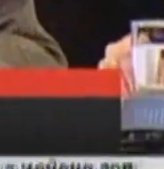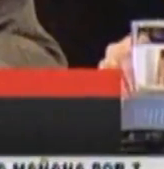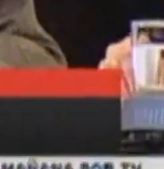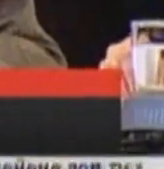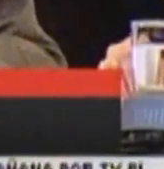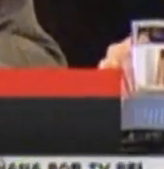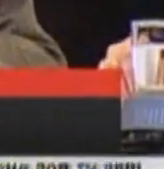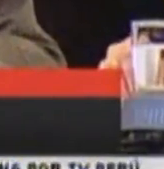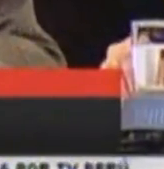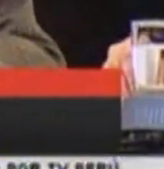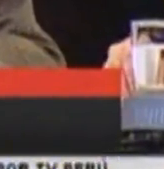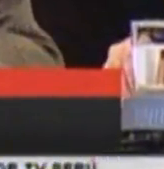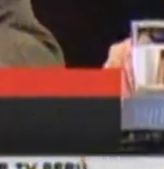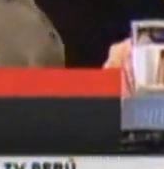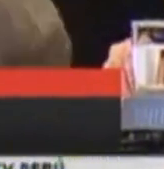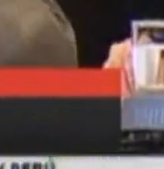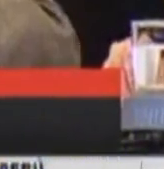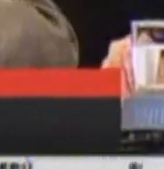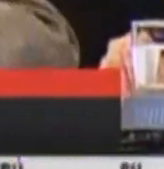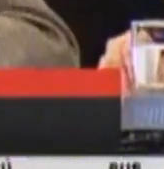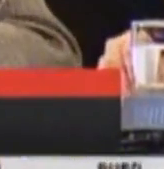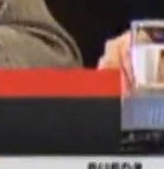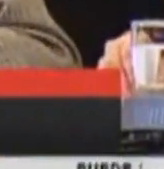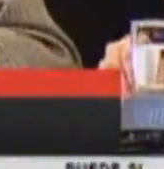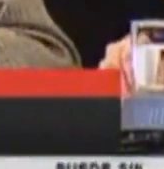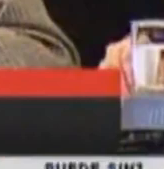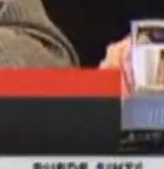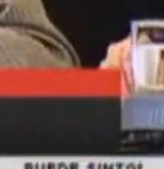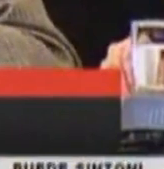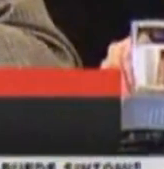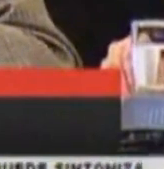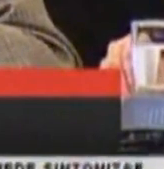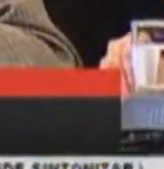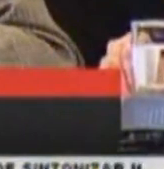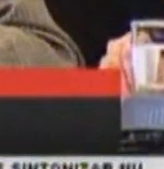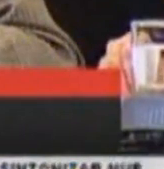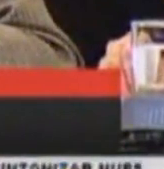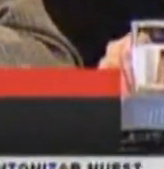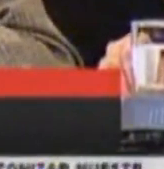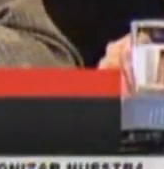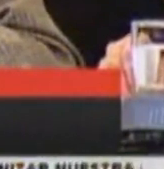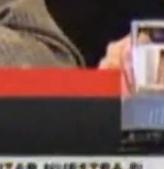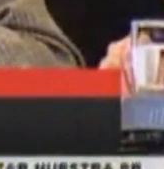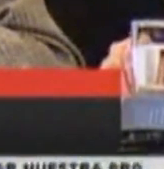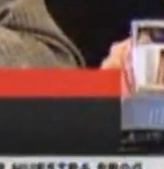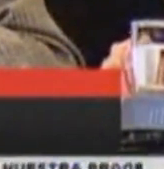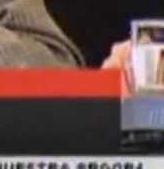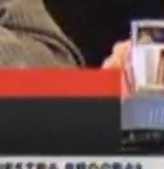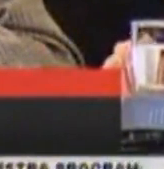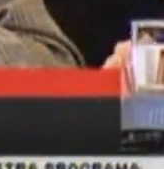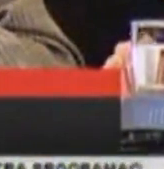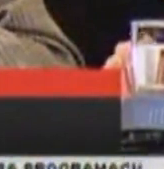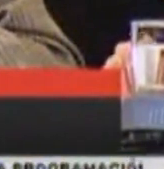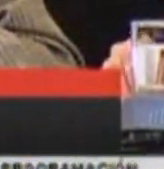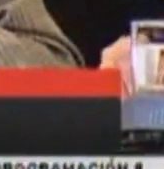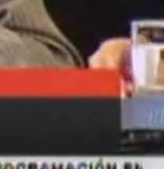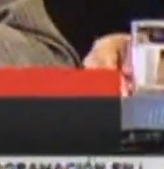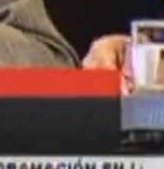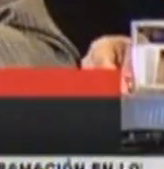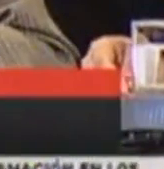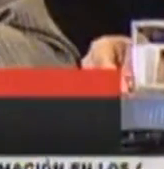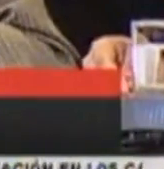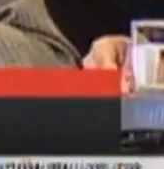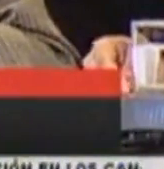es un intercambio para escuchar, por lo menos a nivel regional. El siguiente paso que deberíamos dar como país, recomendamos,